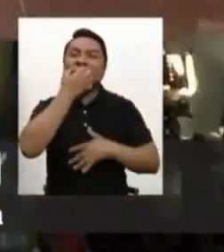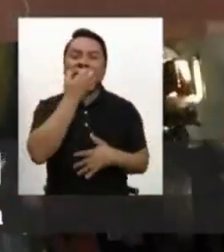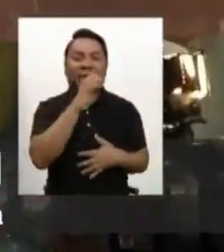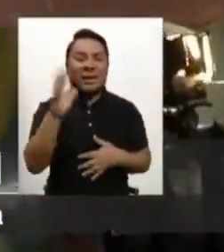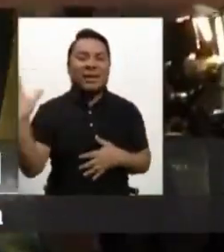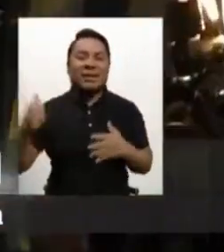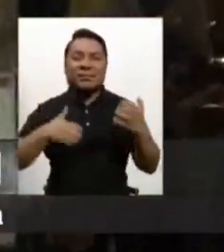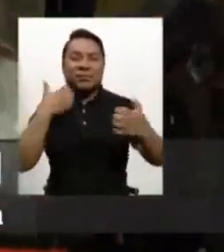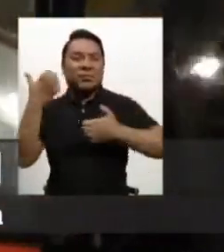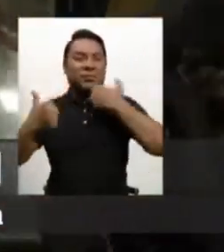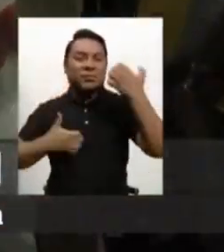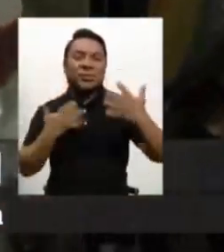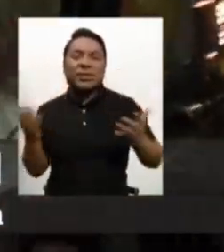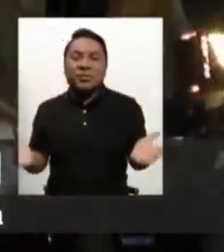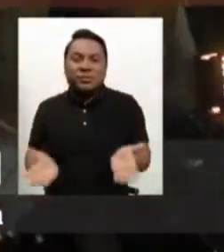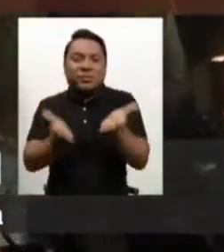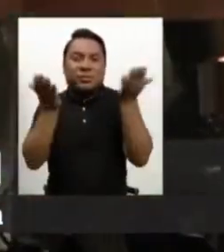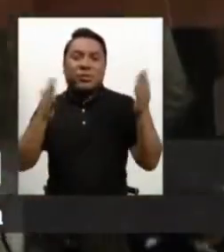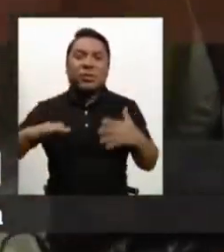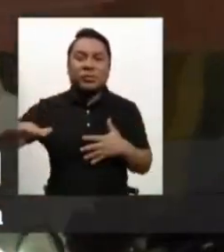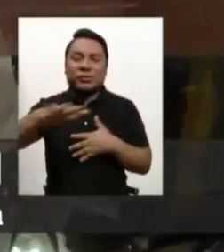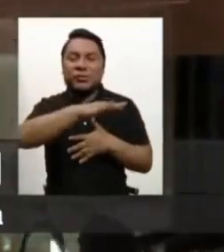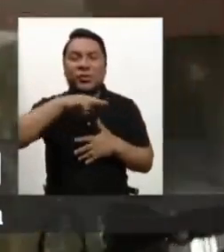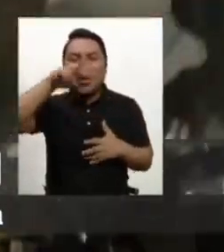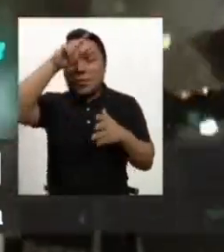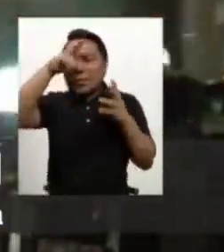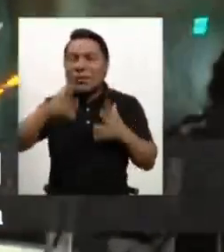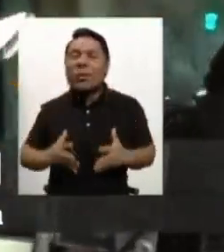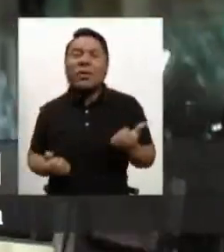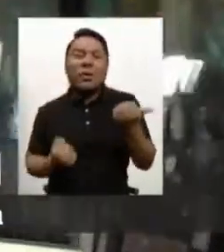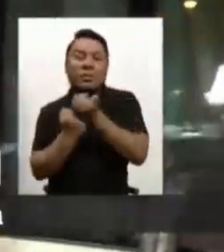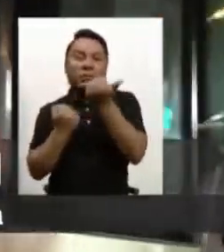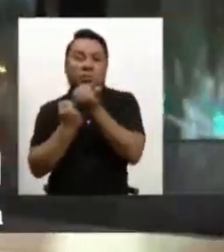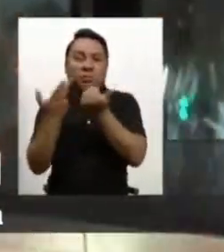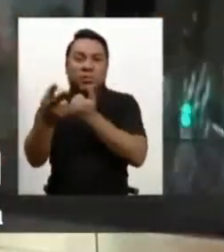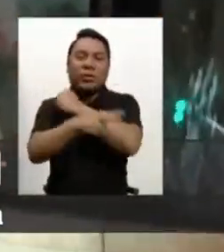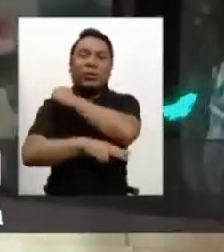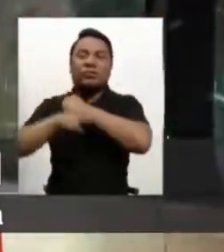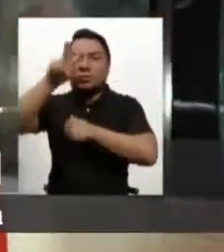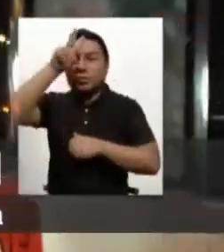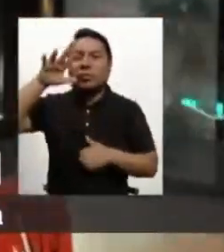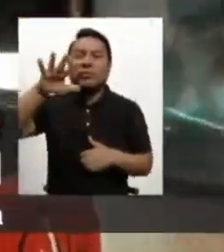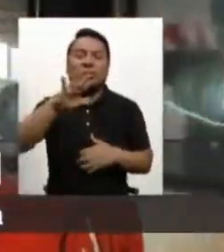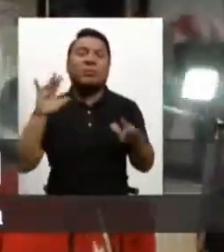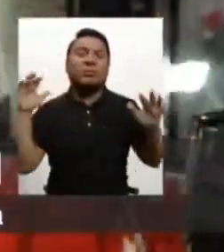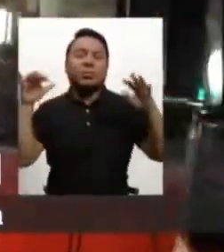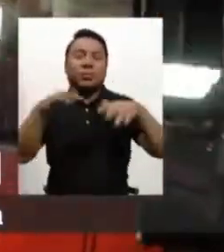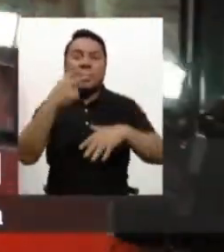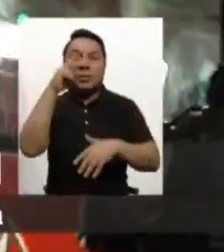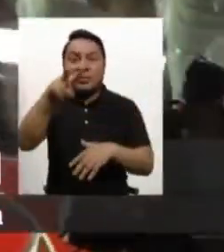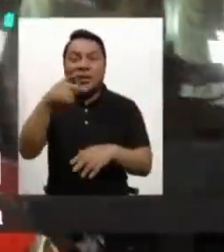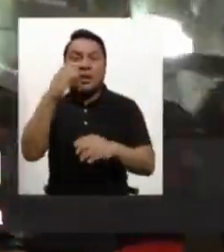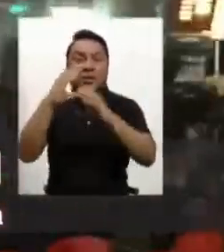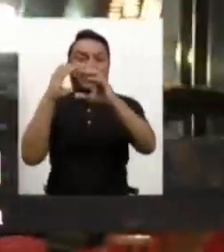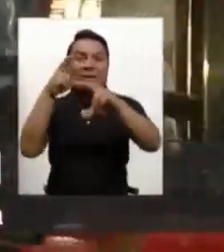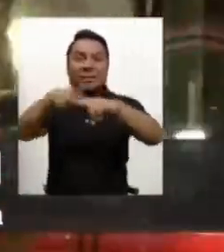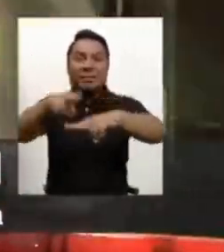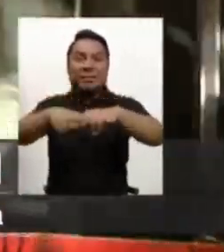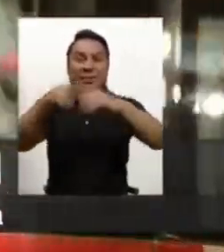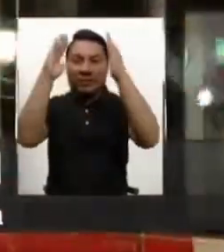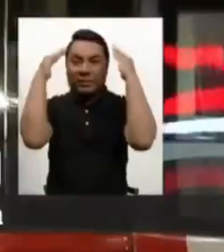el aliento de toda la hinchada nacional. Vemos ahí al profesor Ricardo Gareca de primera fila, al profesor